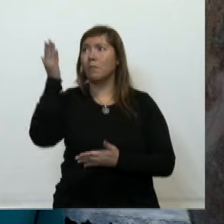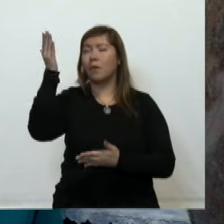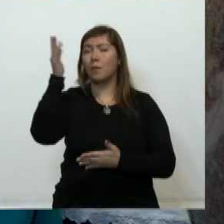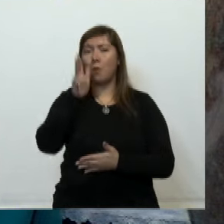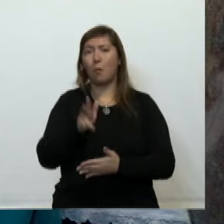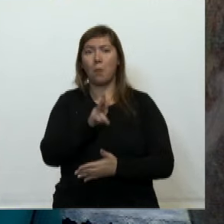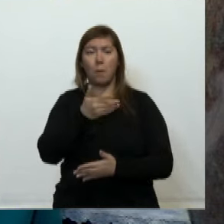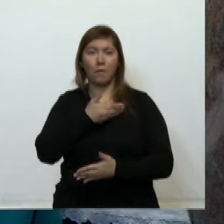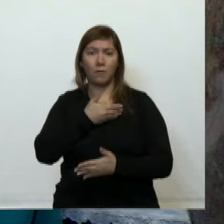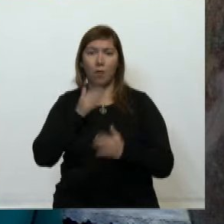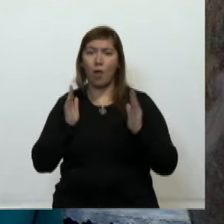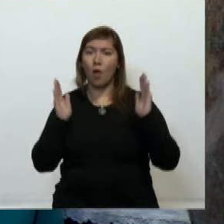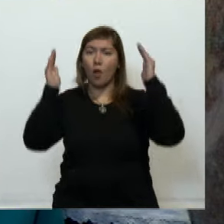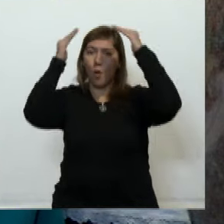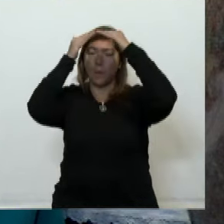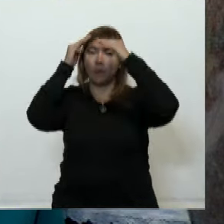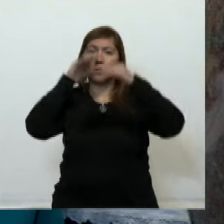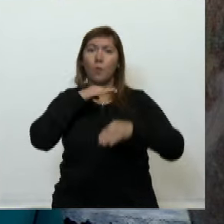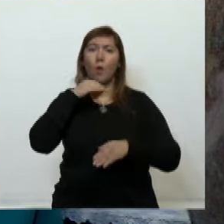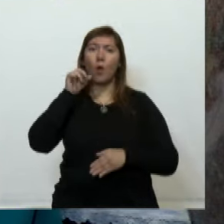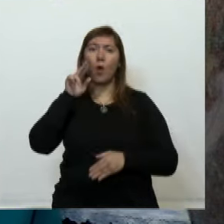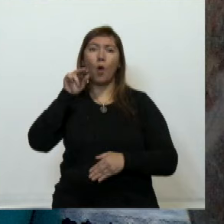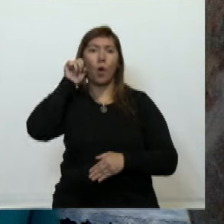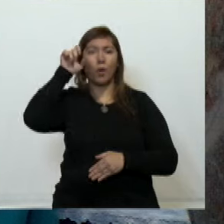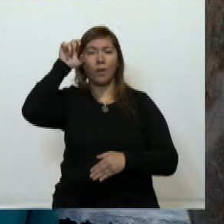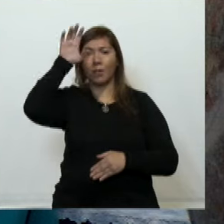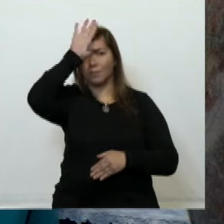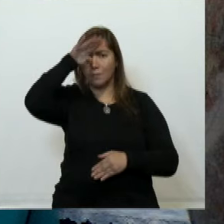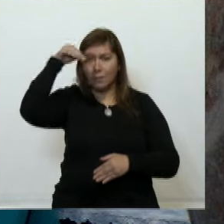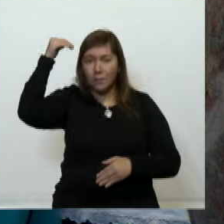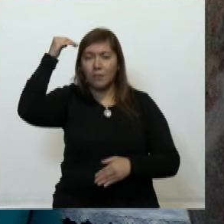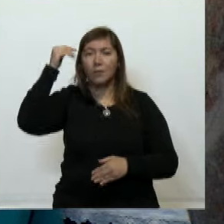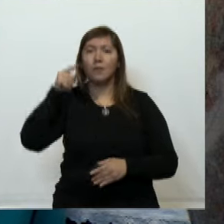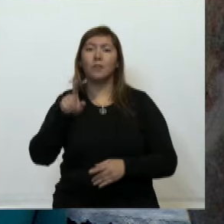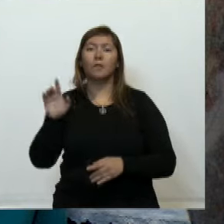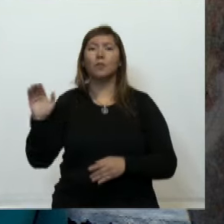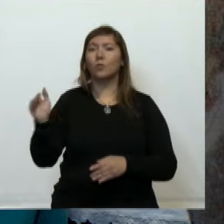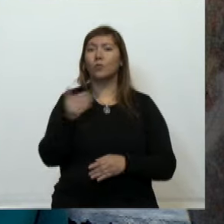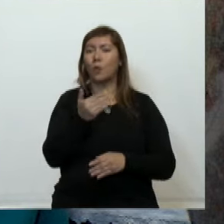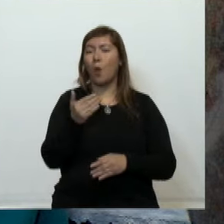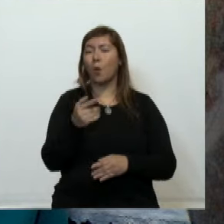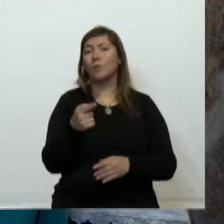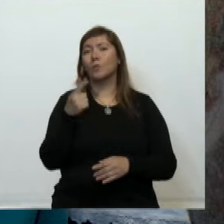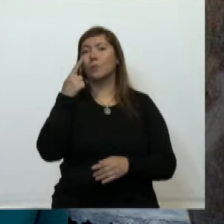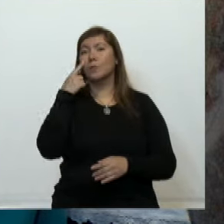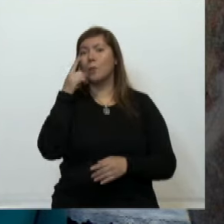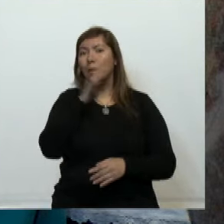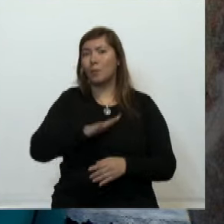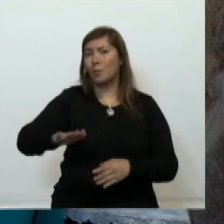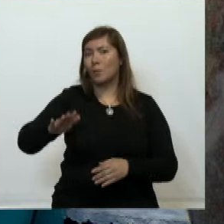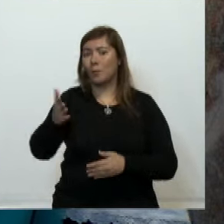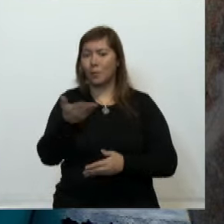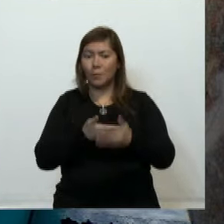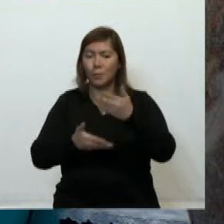Jorge Ignacio y todos los pastores que cuidan de tu pueblo, llévala a su perfección por la caridad.